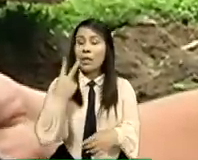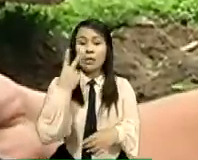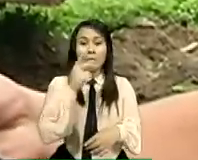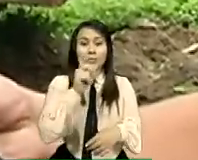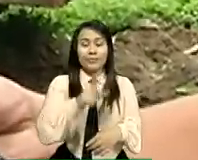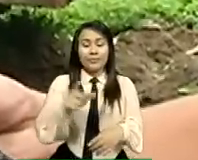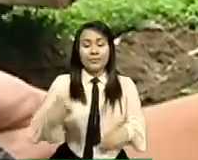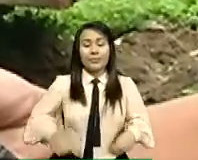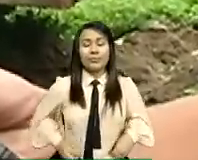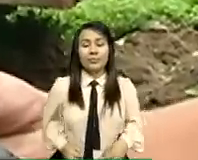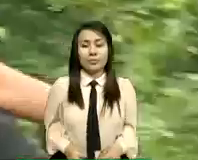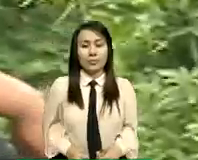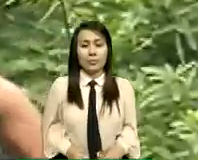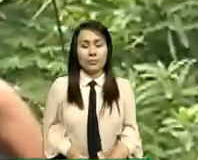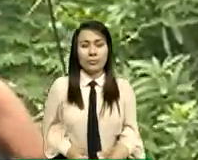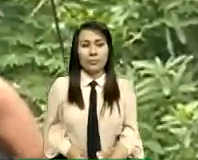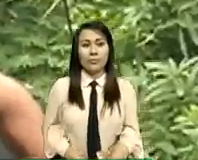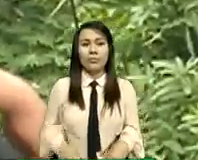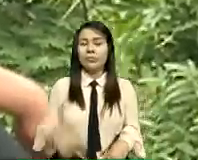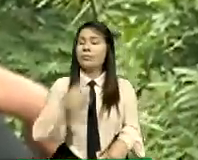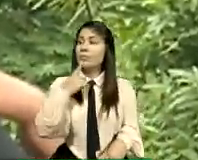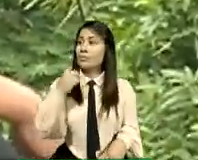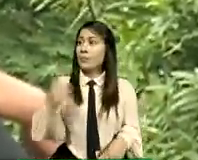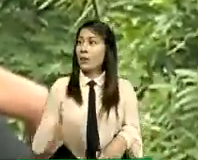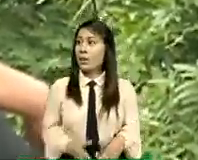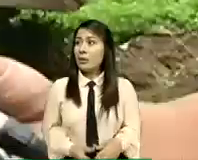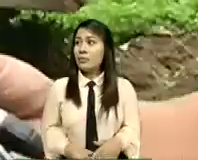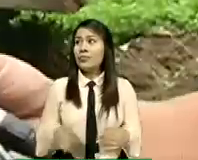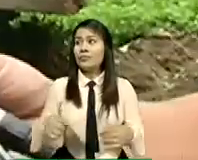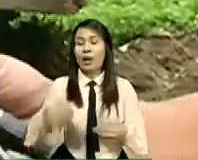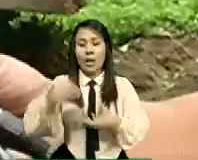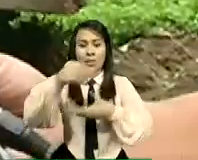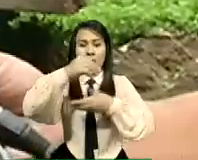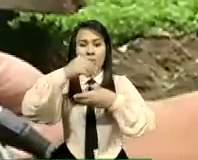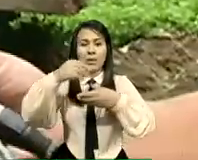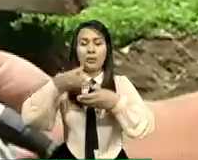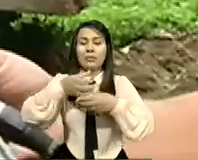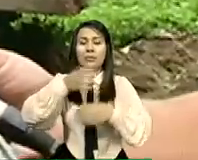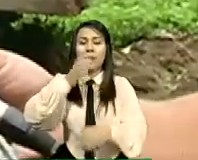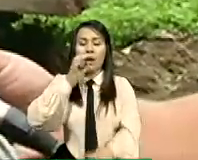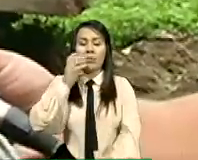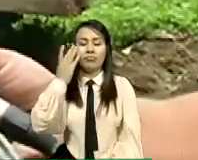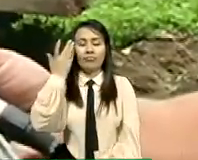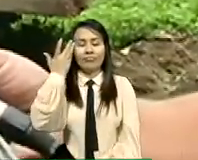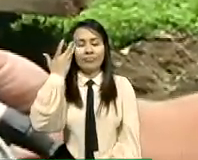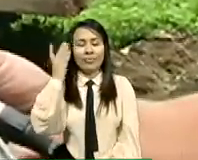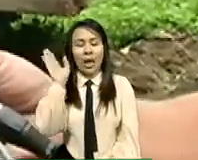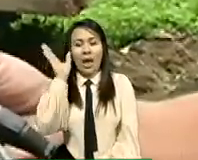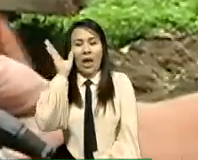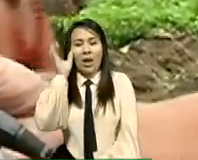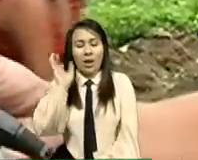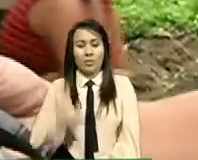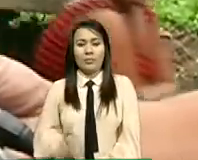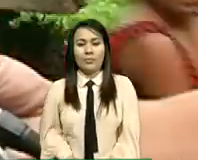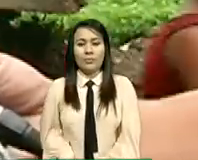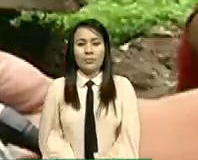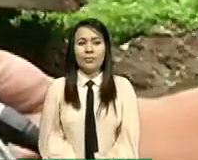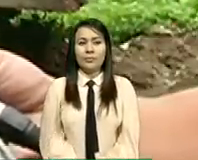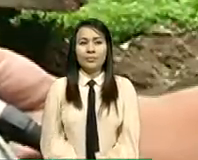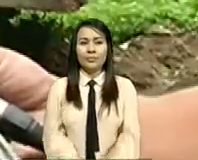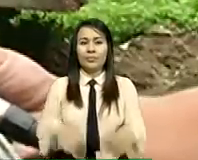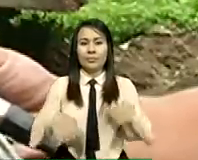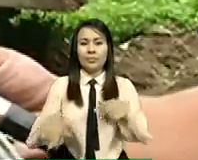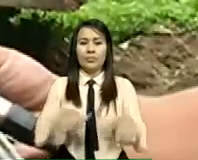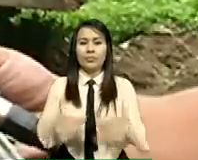que han sufrido lo que es efectos de la escopolamina, aparentemente. Lo que ellos se acuerdan hasta un cierto punto, que hasta